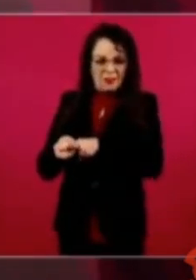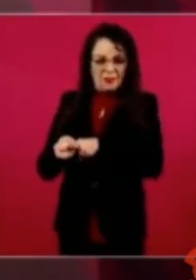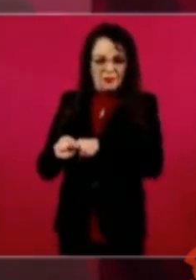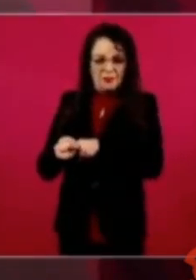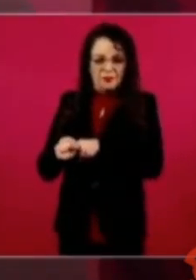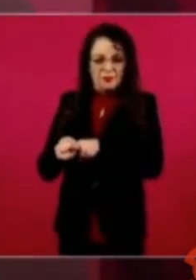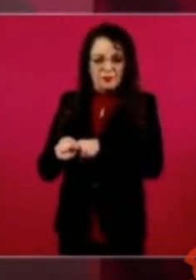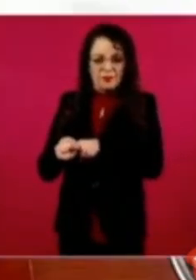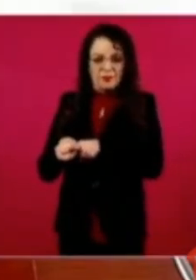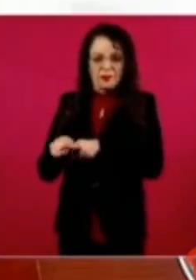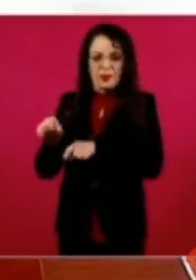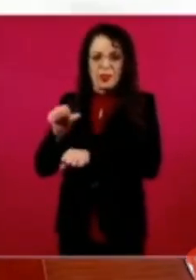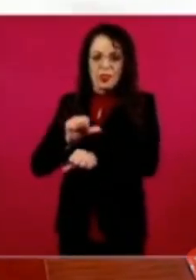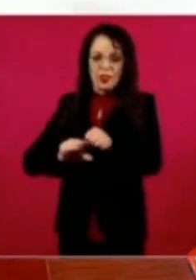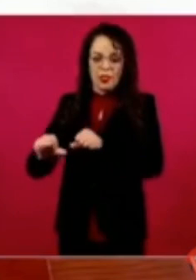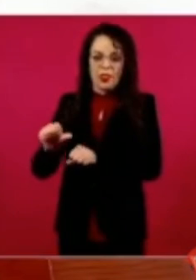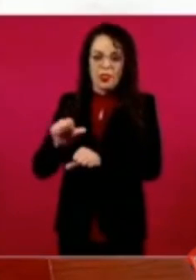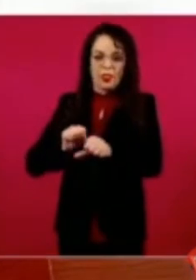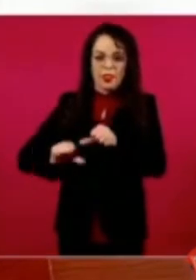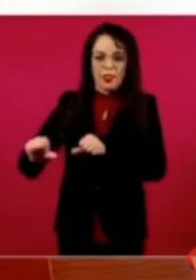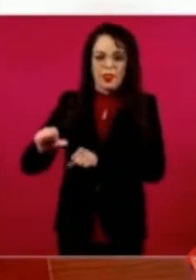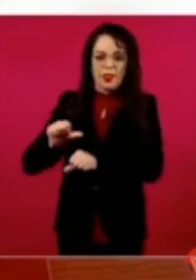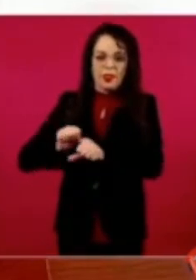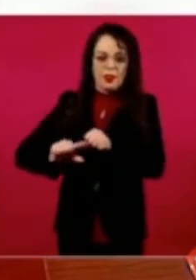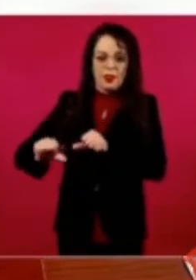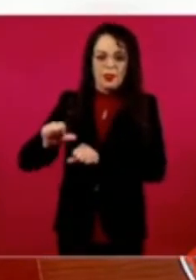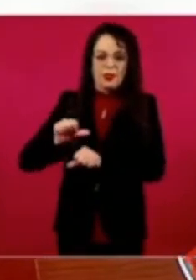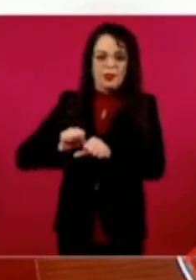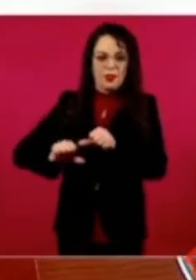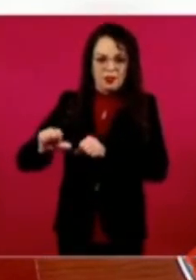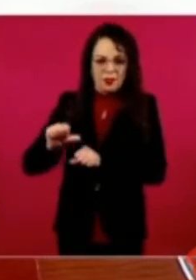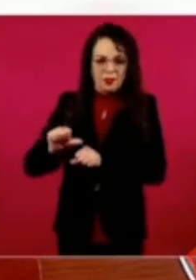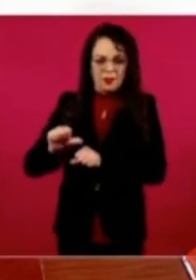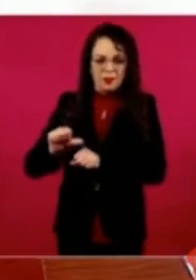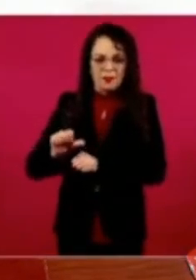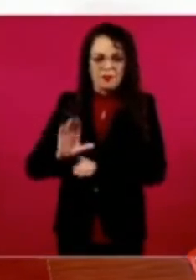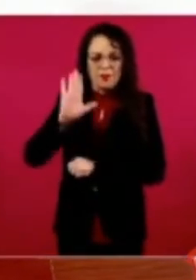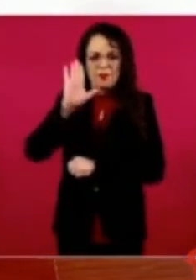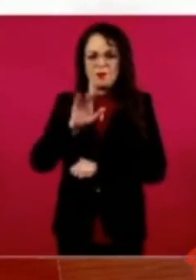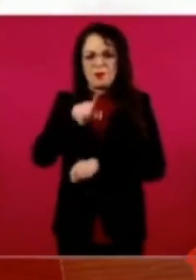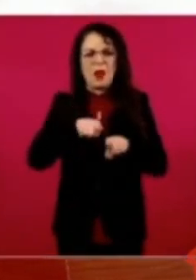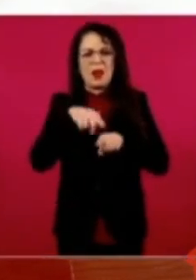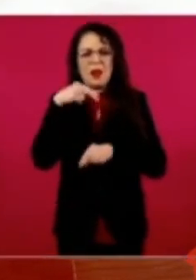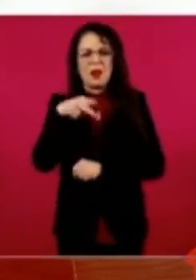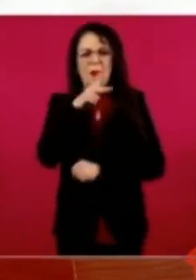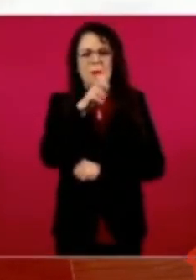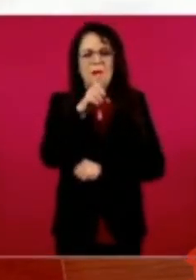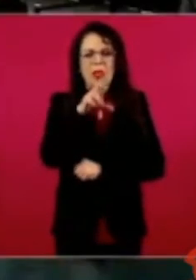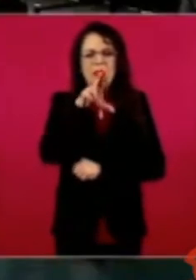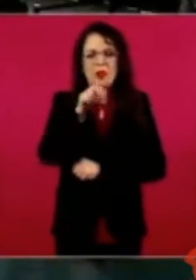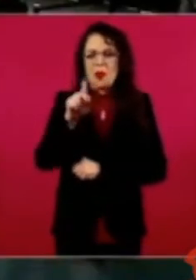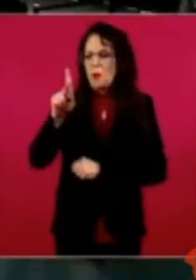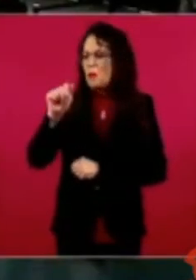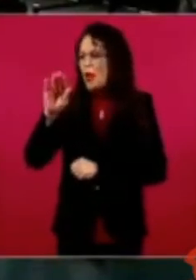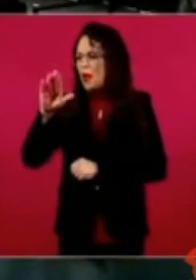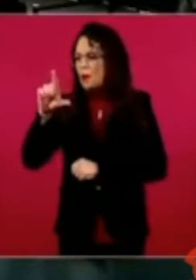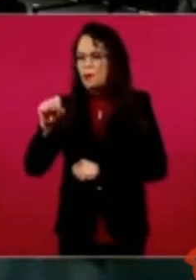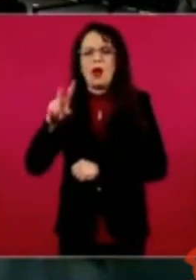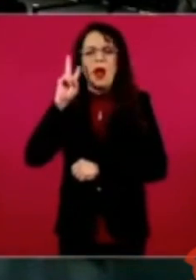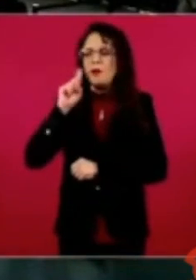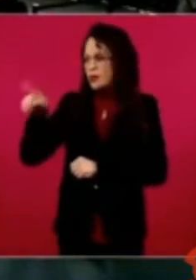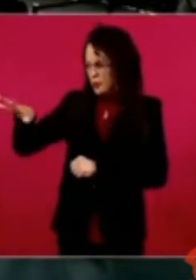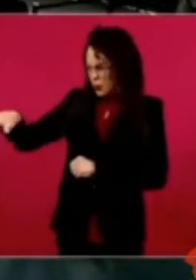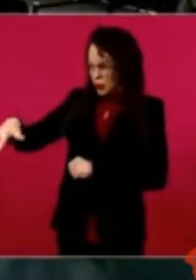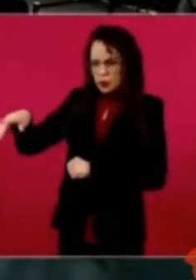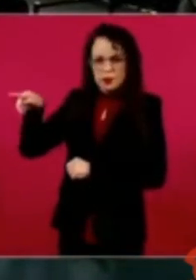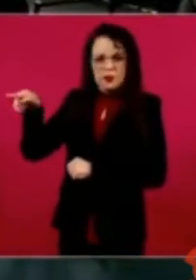la gobernatura entre un hermano, creo que uno se llamaba Pedro y otro Pablo. Búscalo a ver si está por ahí. Eran